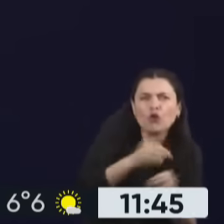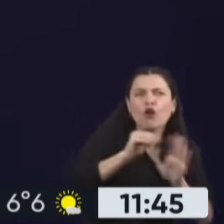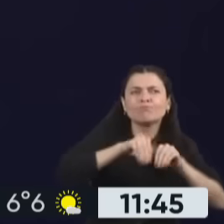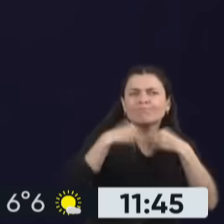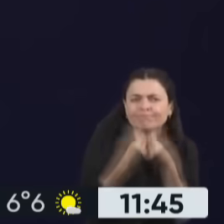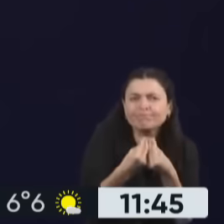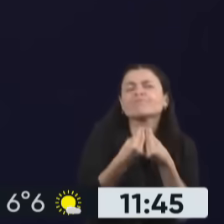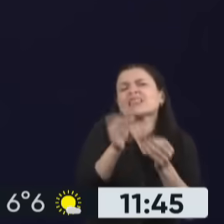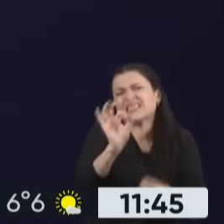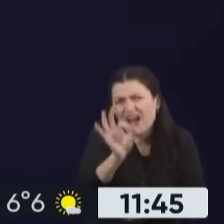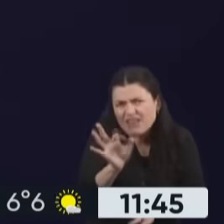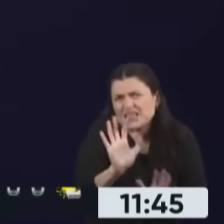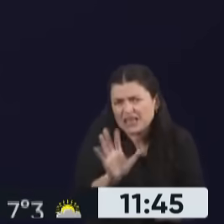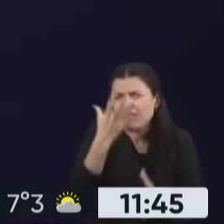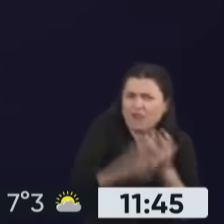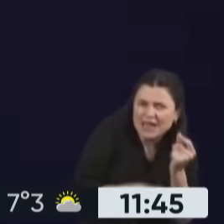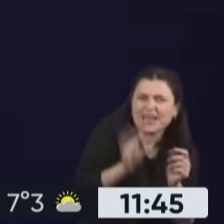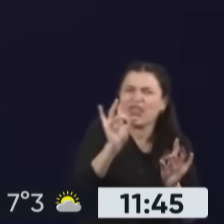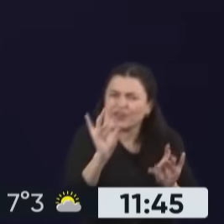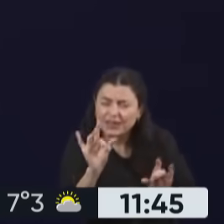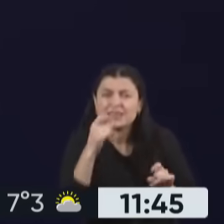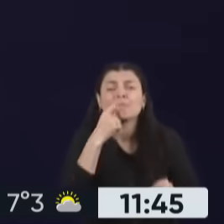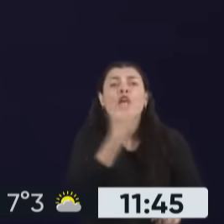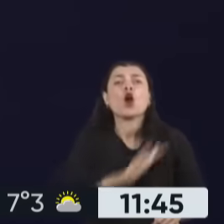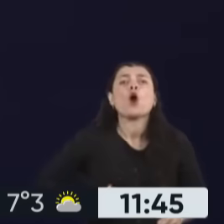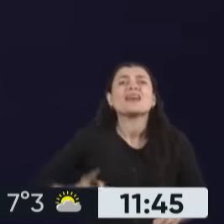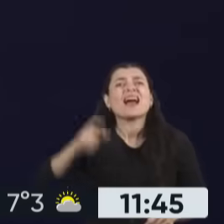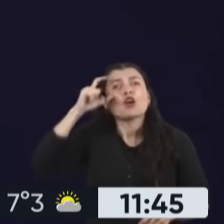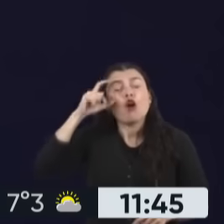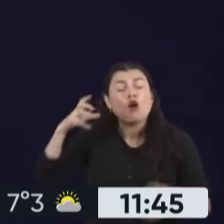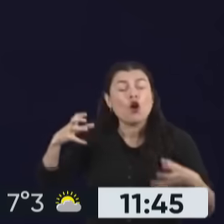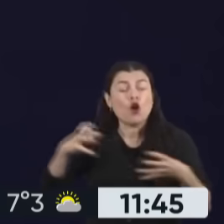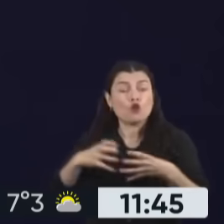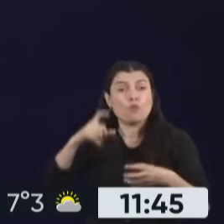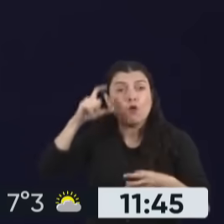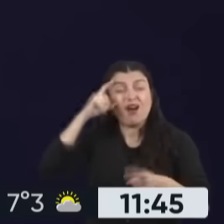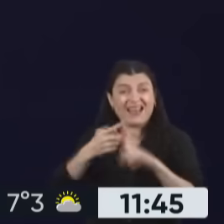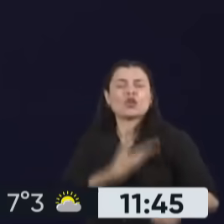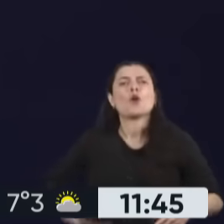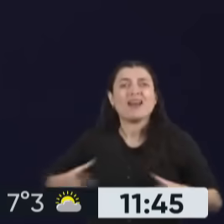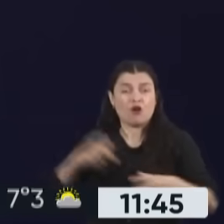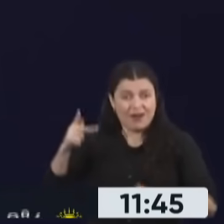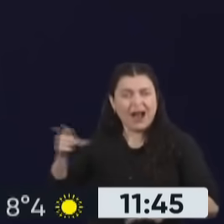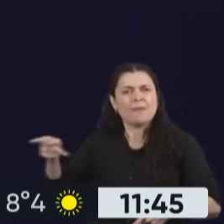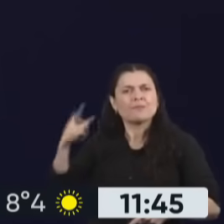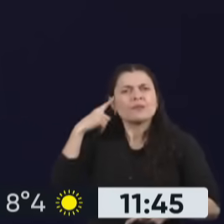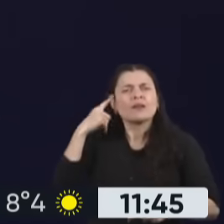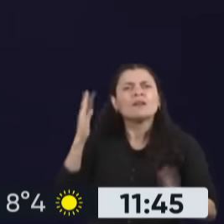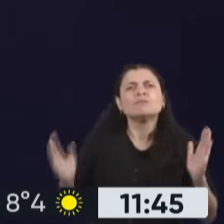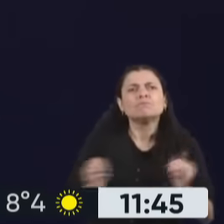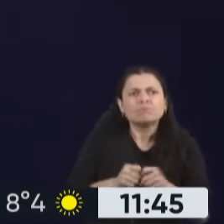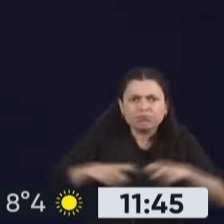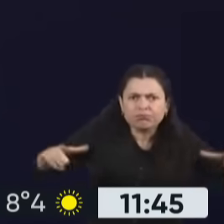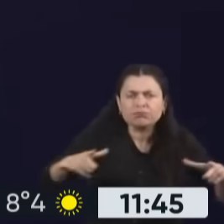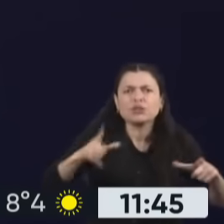gobierno kirchnerista, entre 2003 y 2015, aumentó, lo único que aumentaba era el empleo público, y